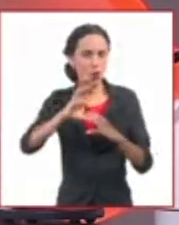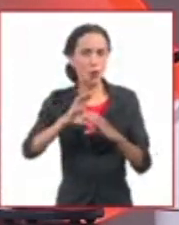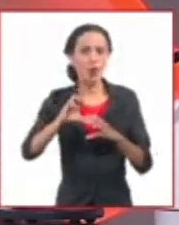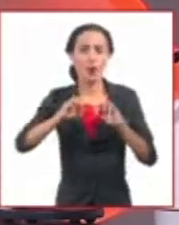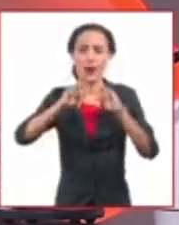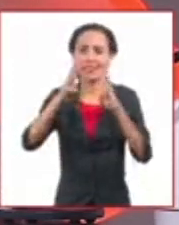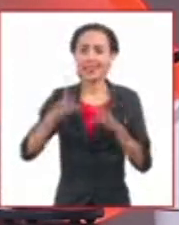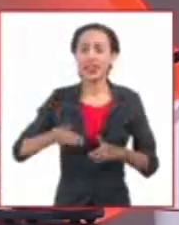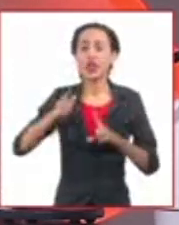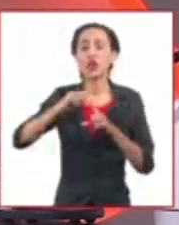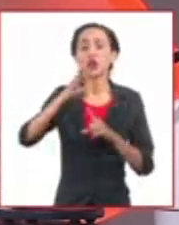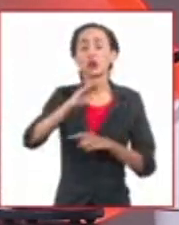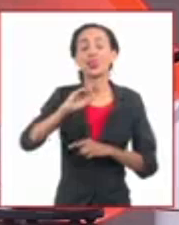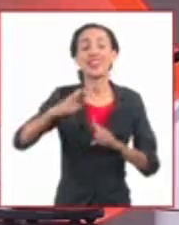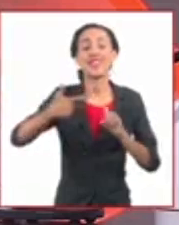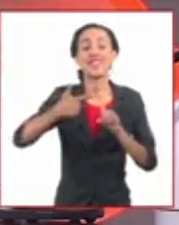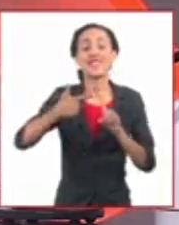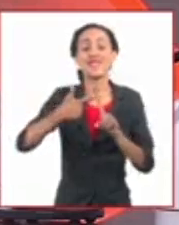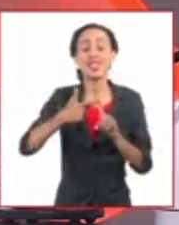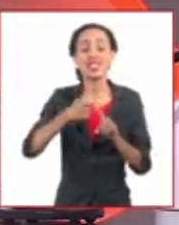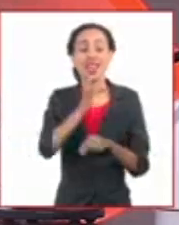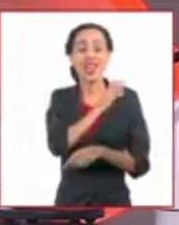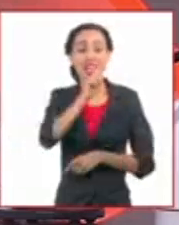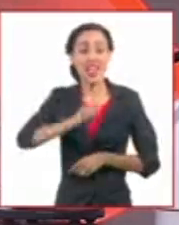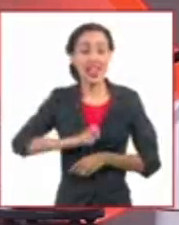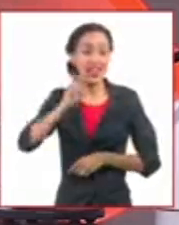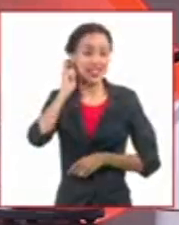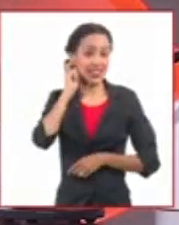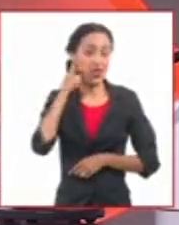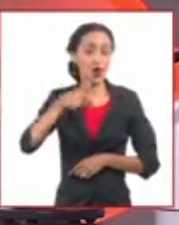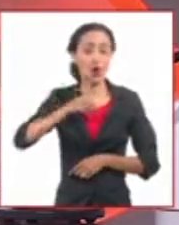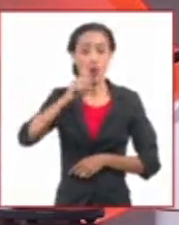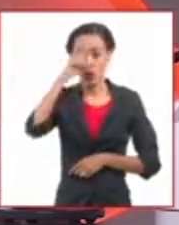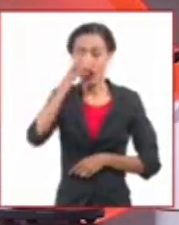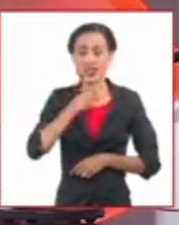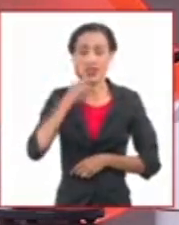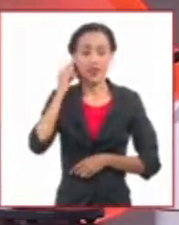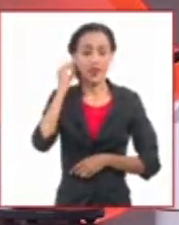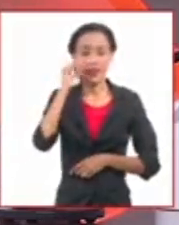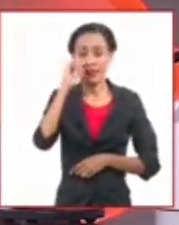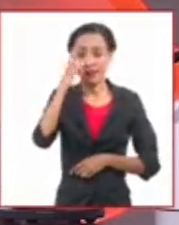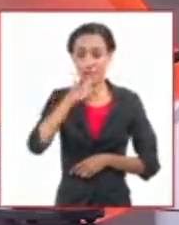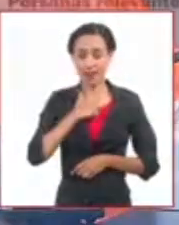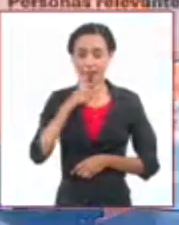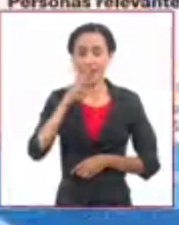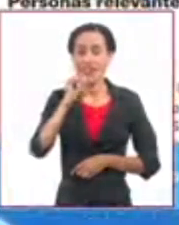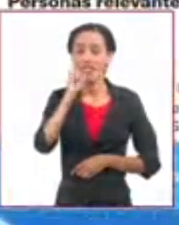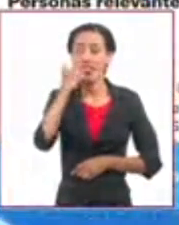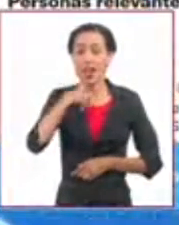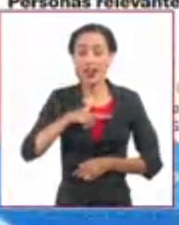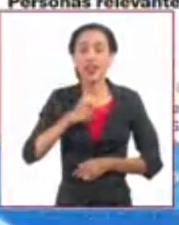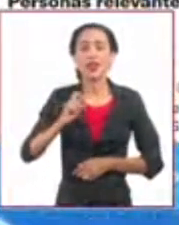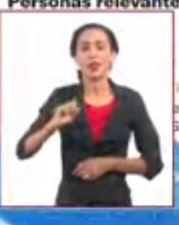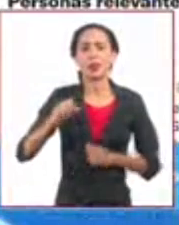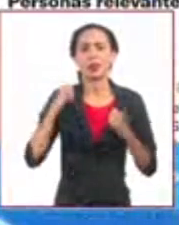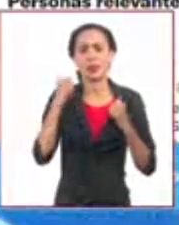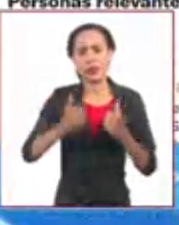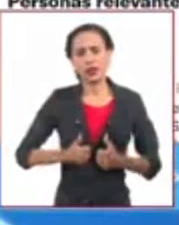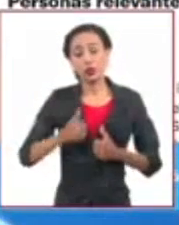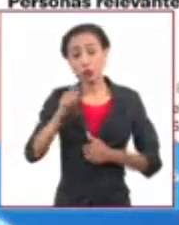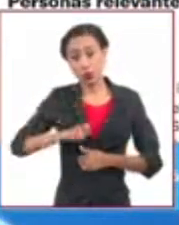la vicecanciller josefina vidal y del director de américa latina- eugenio martínez pues están